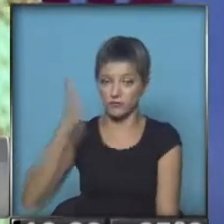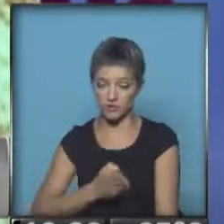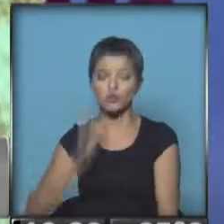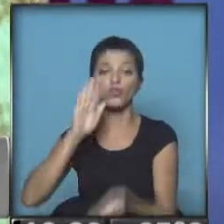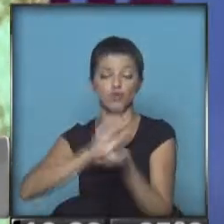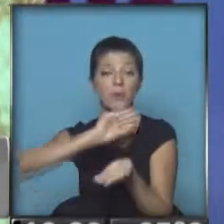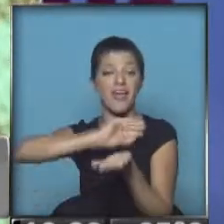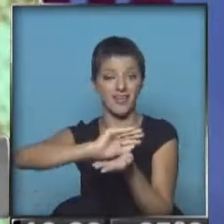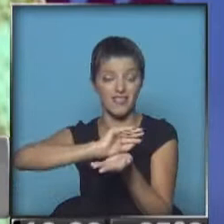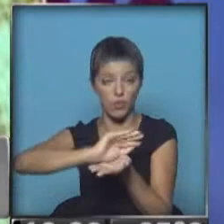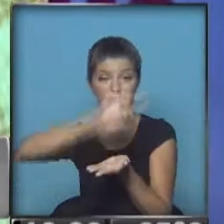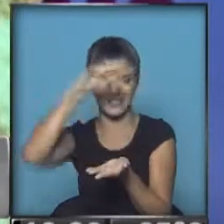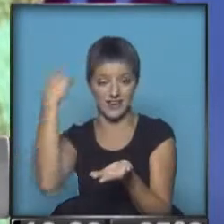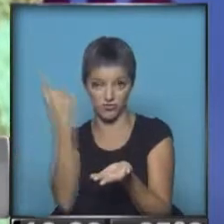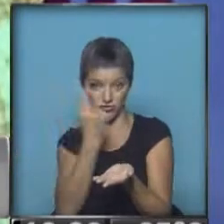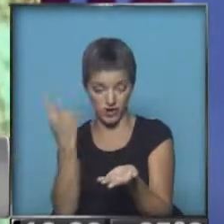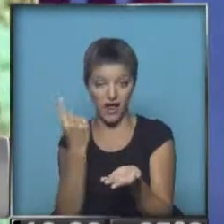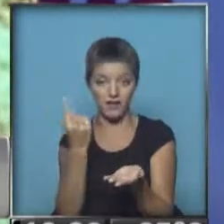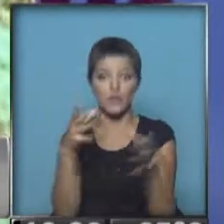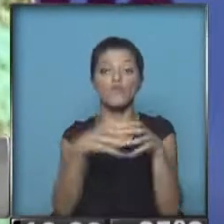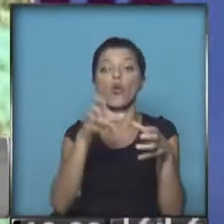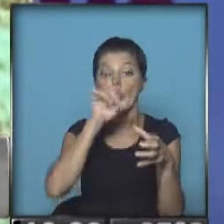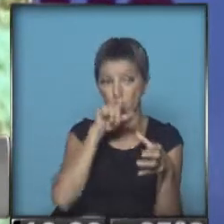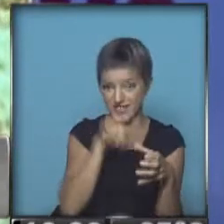usura internacional a los fondos buitres,